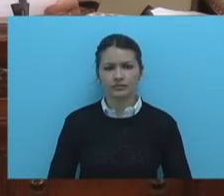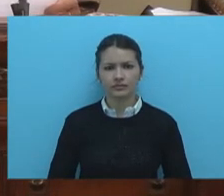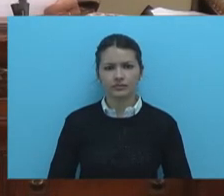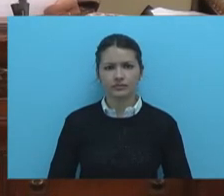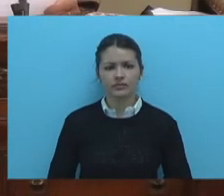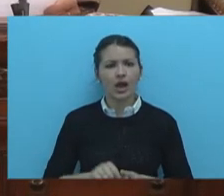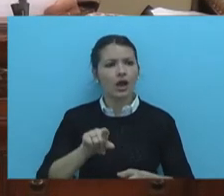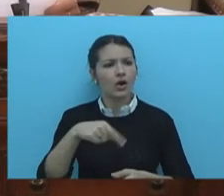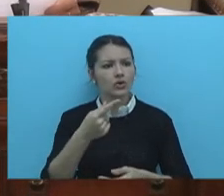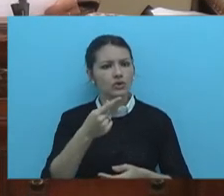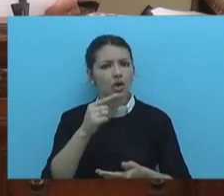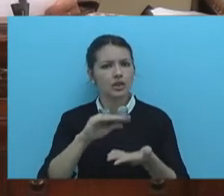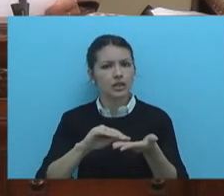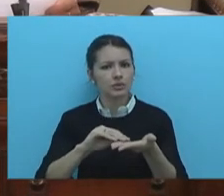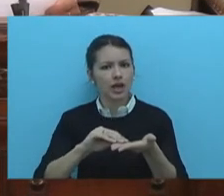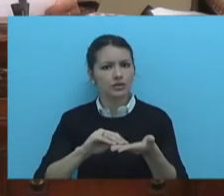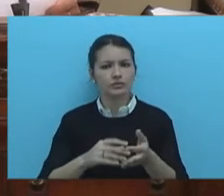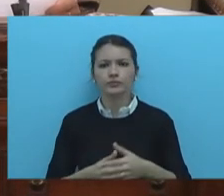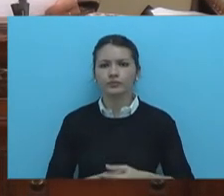¿Qué otro diputado va a hacer uso de la palabra?